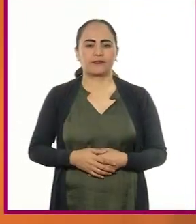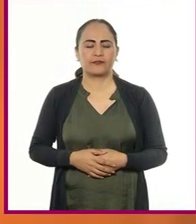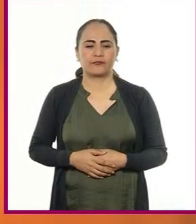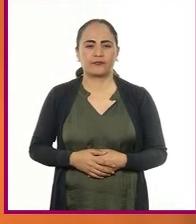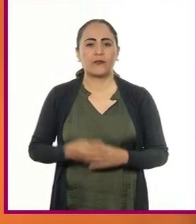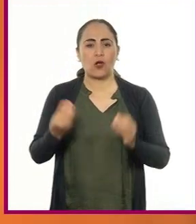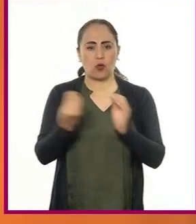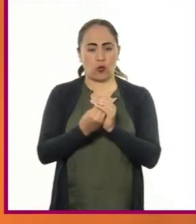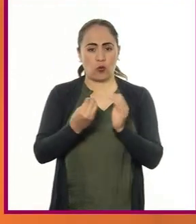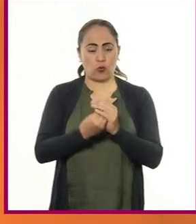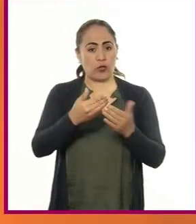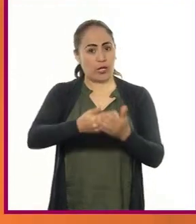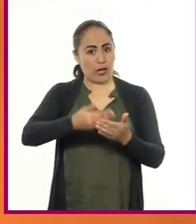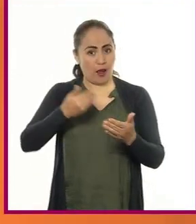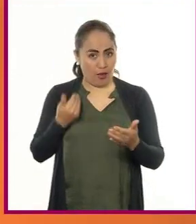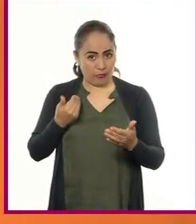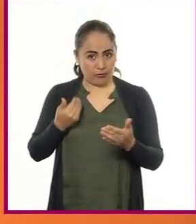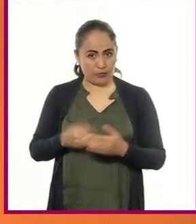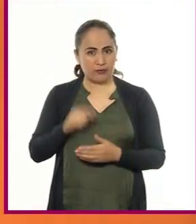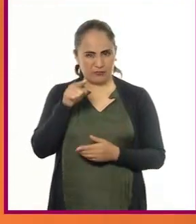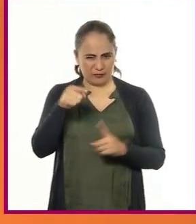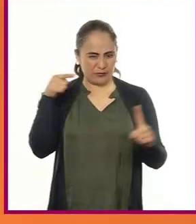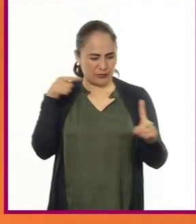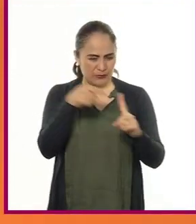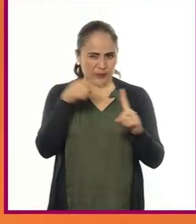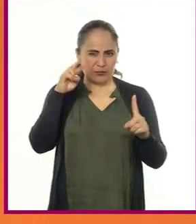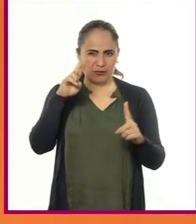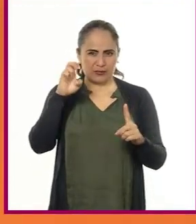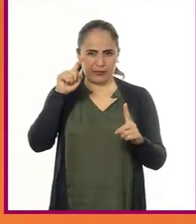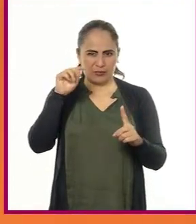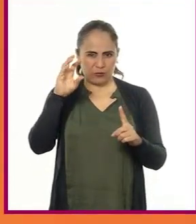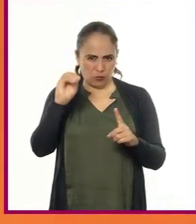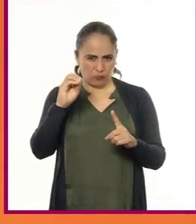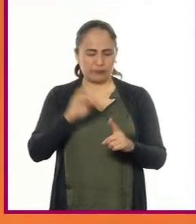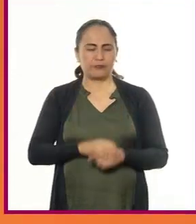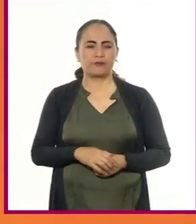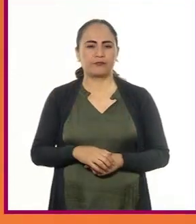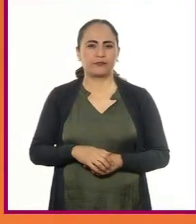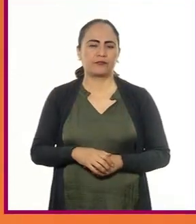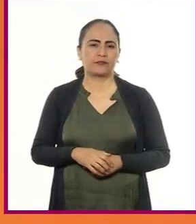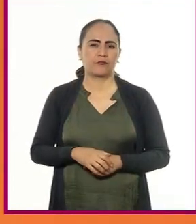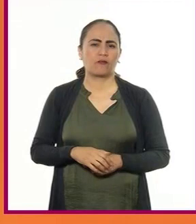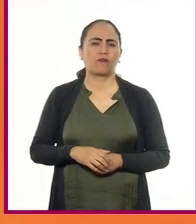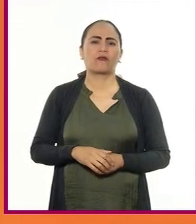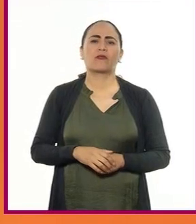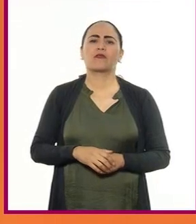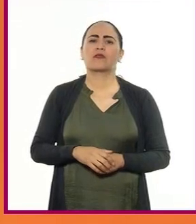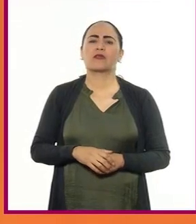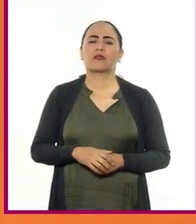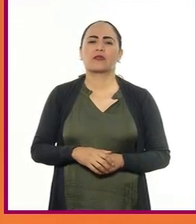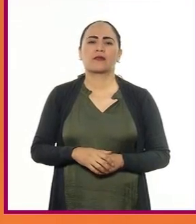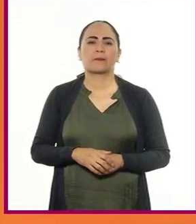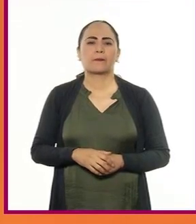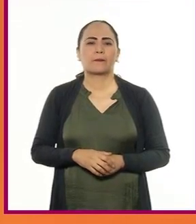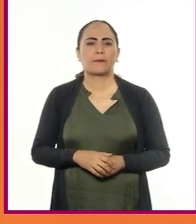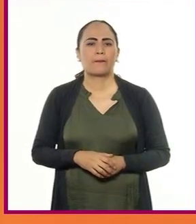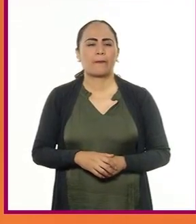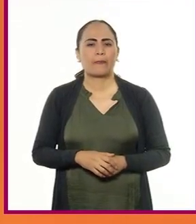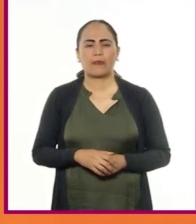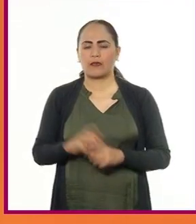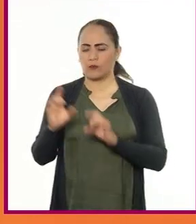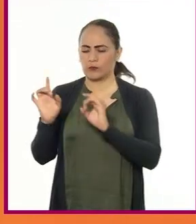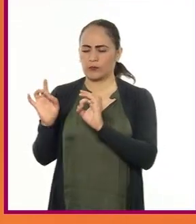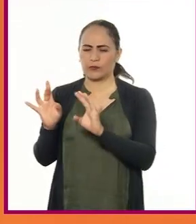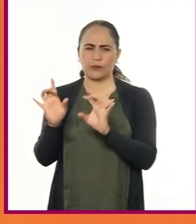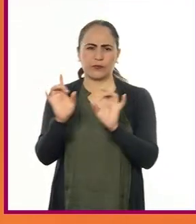Antes de concluir, se tiene el siguiente reto. ¿De qué otras formas el entendimiento de la situación